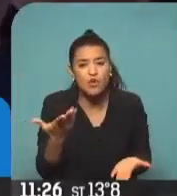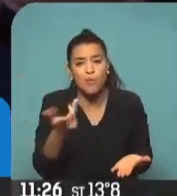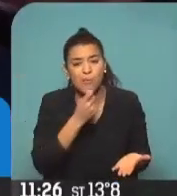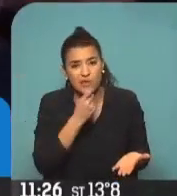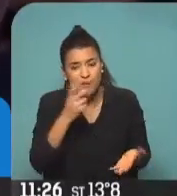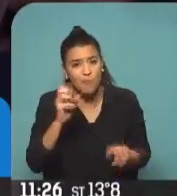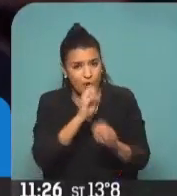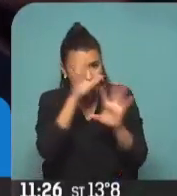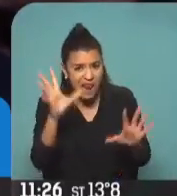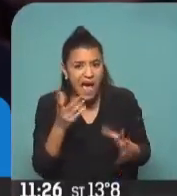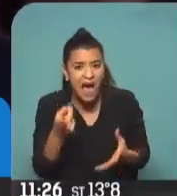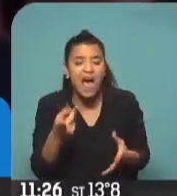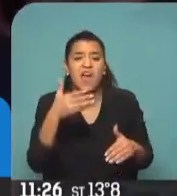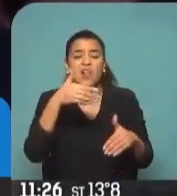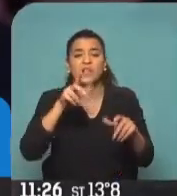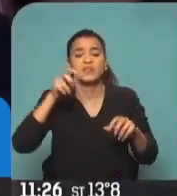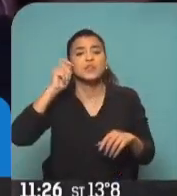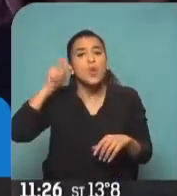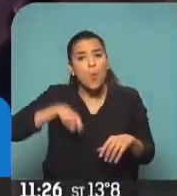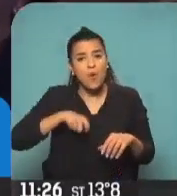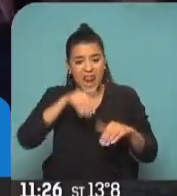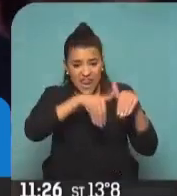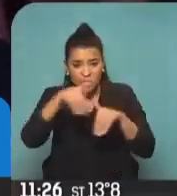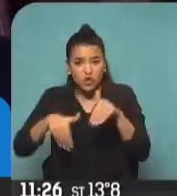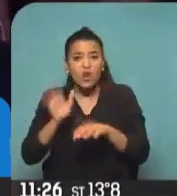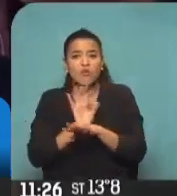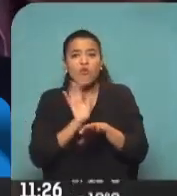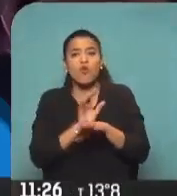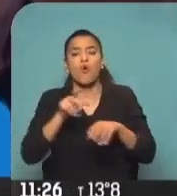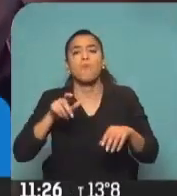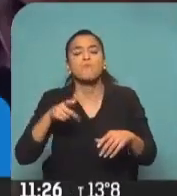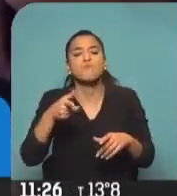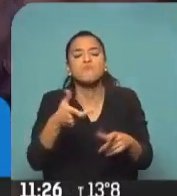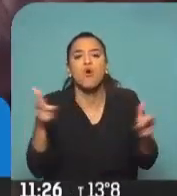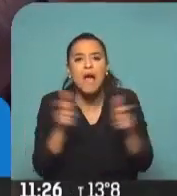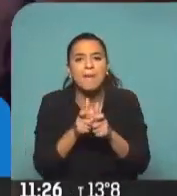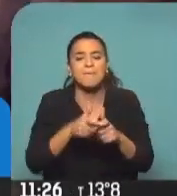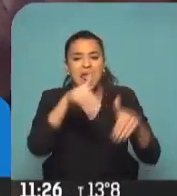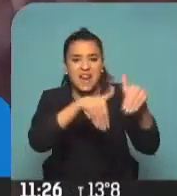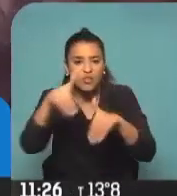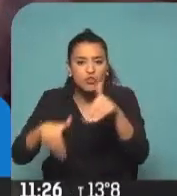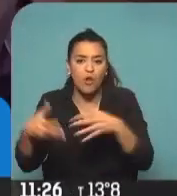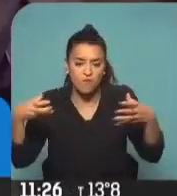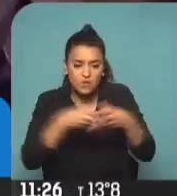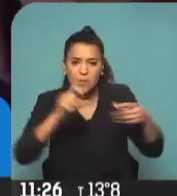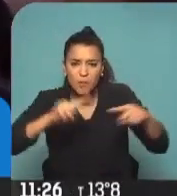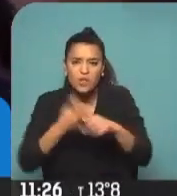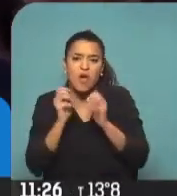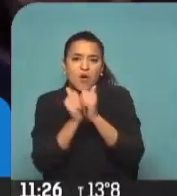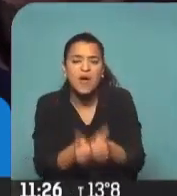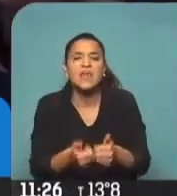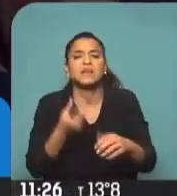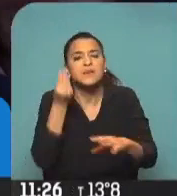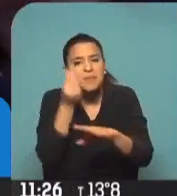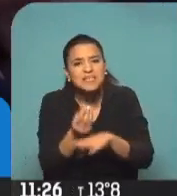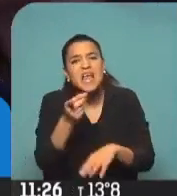un ejemplo claro de tribunal electoral, digamos, que acompaña a la Cámara Electoral con participación de las distintas fuerzas políticas, con representación a